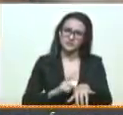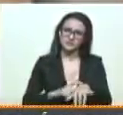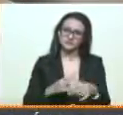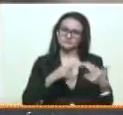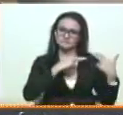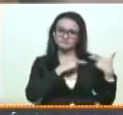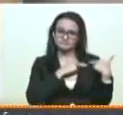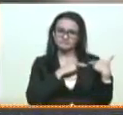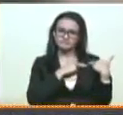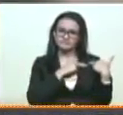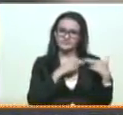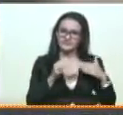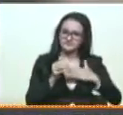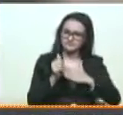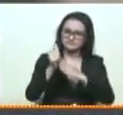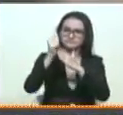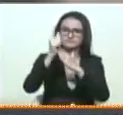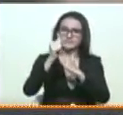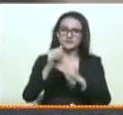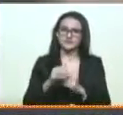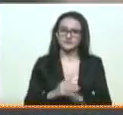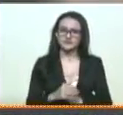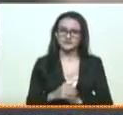correspondió dirigir y conducir.